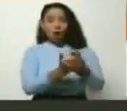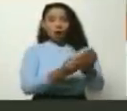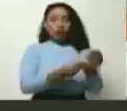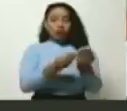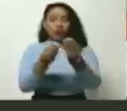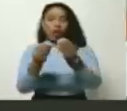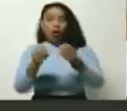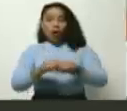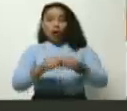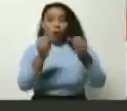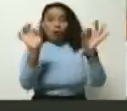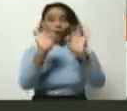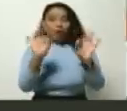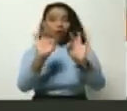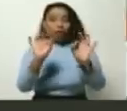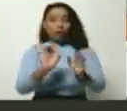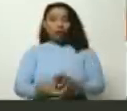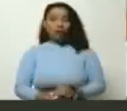indisoluble.